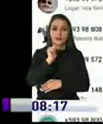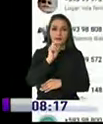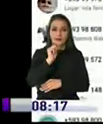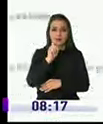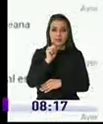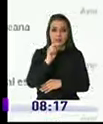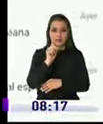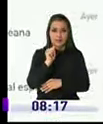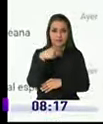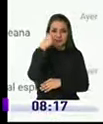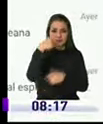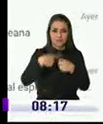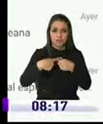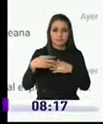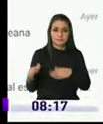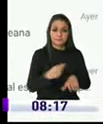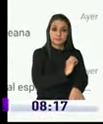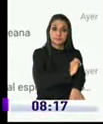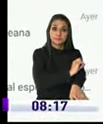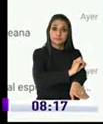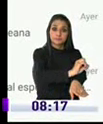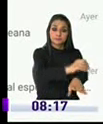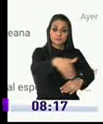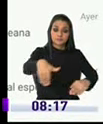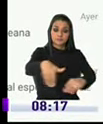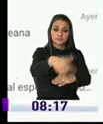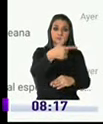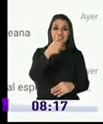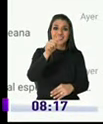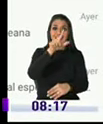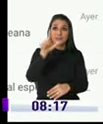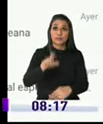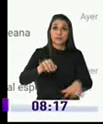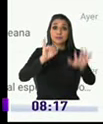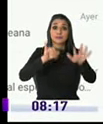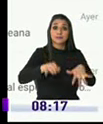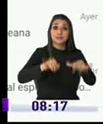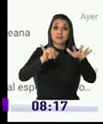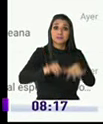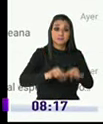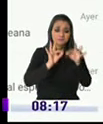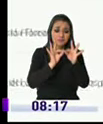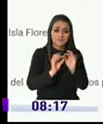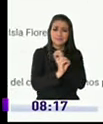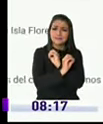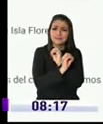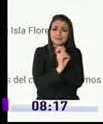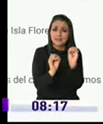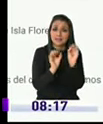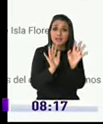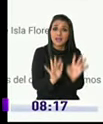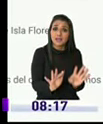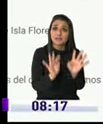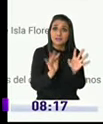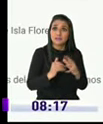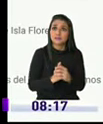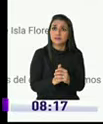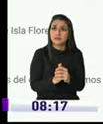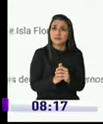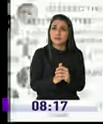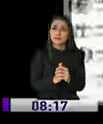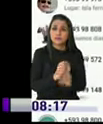En la Avenida Occidental y Gonzalo Gallo, esquina, lleva más de 6 meses y nadie hace nada. Esta es la situación de la